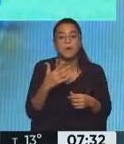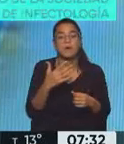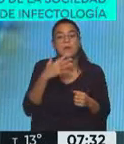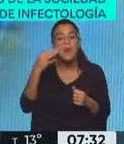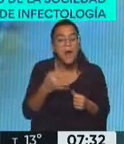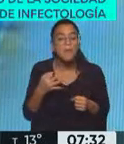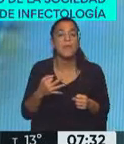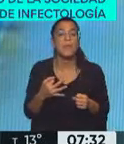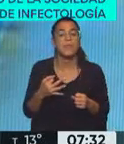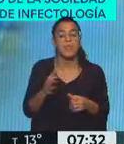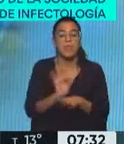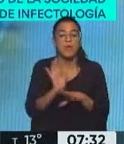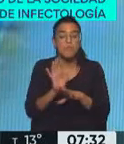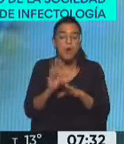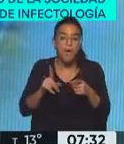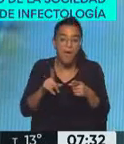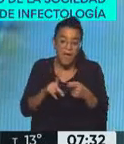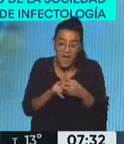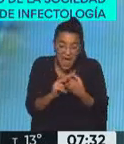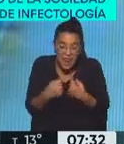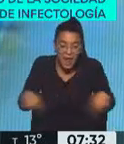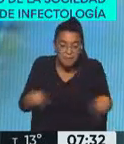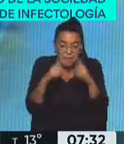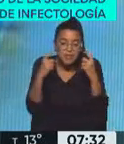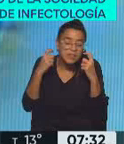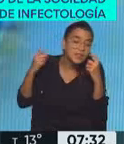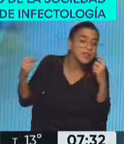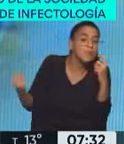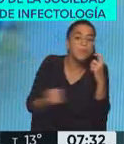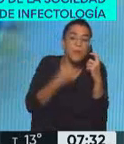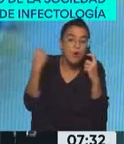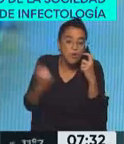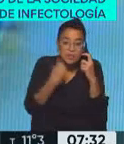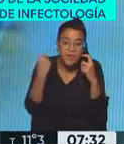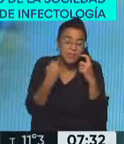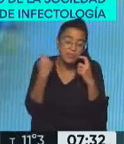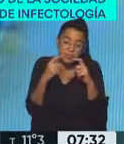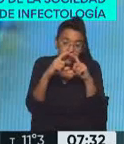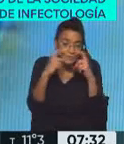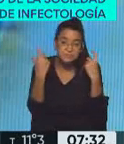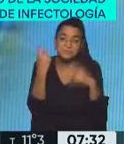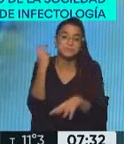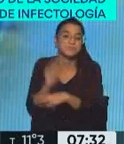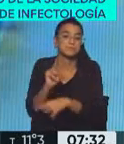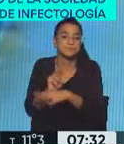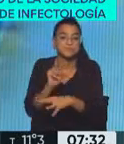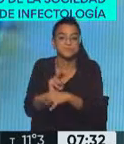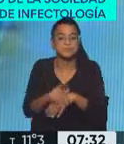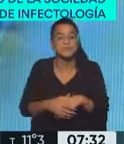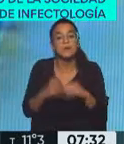o se ha consolidado como una herramienta clave no una herramienta fundamental de protección